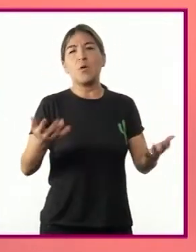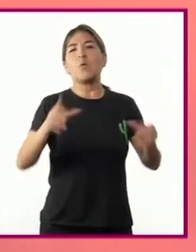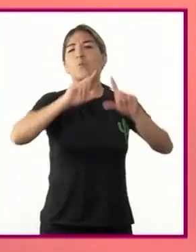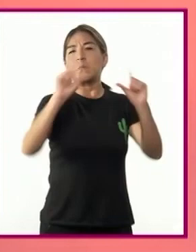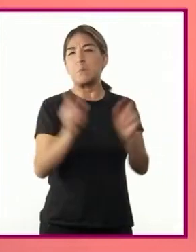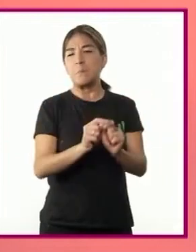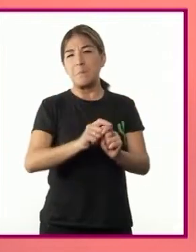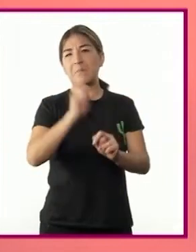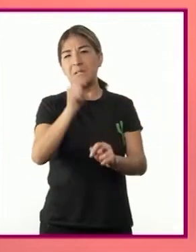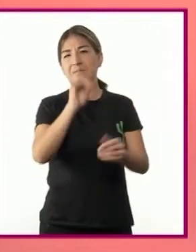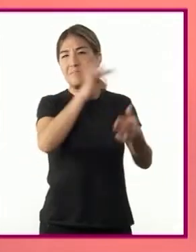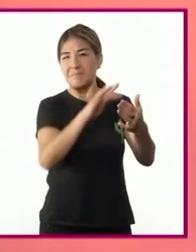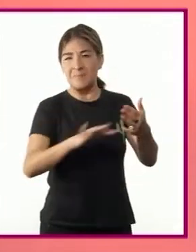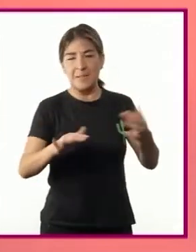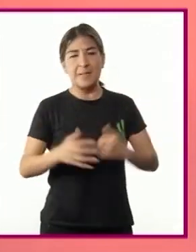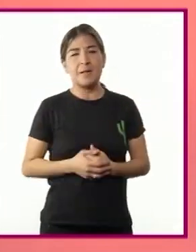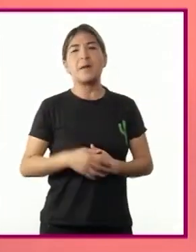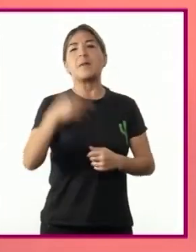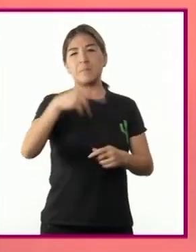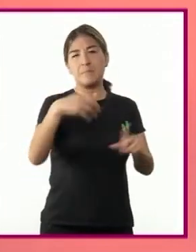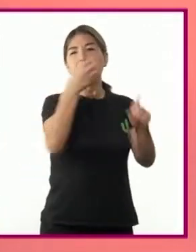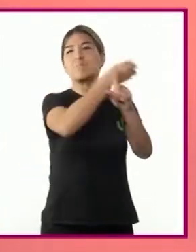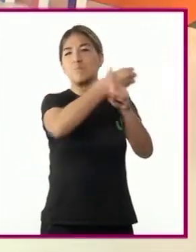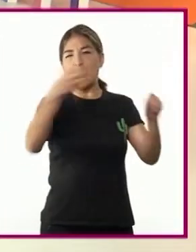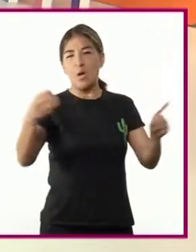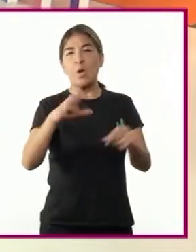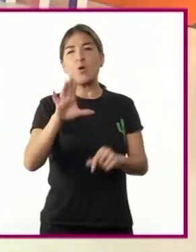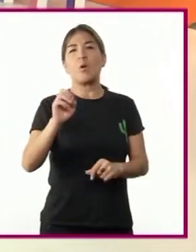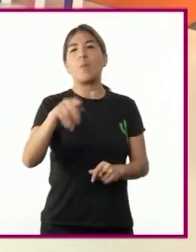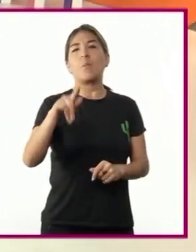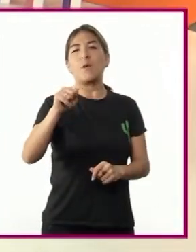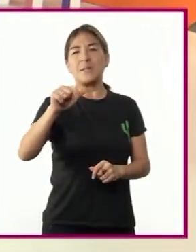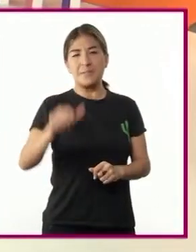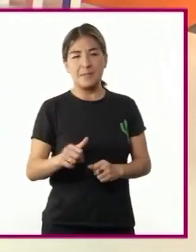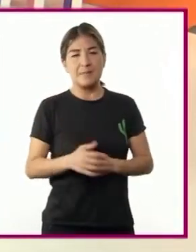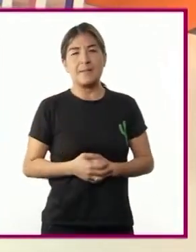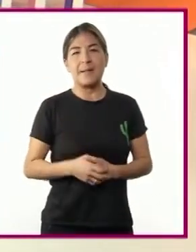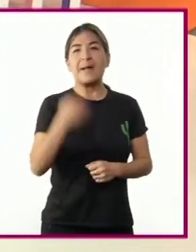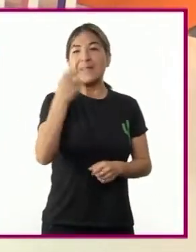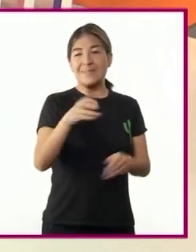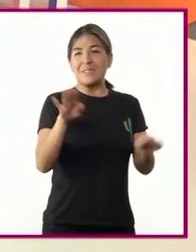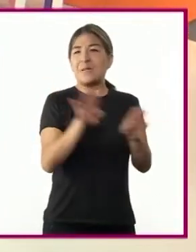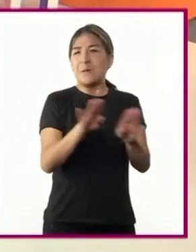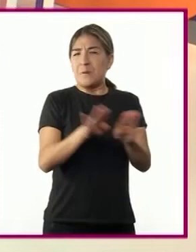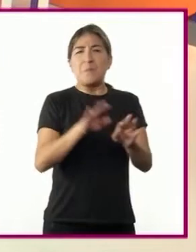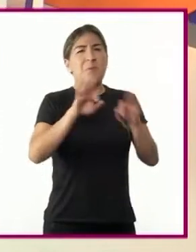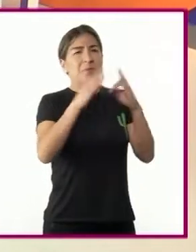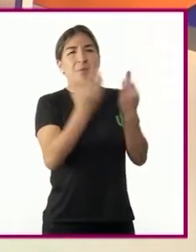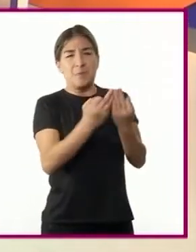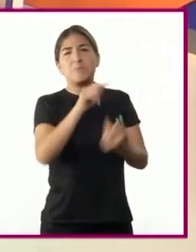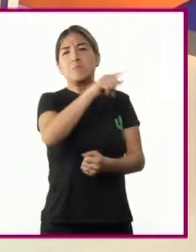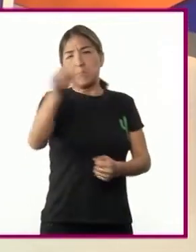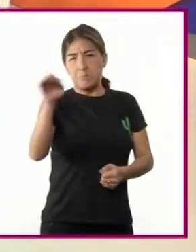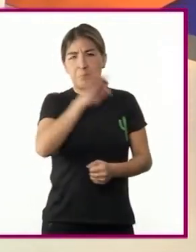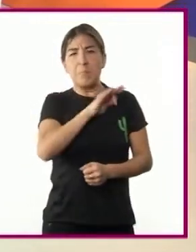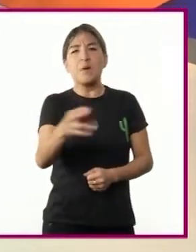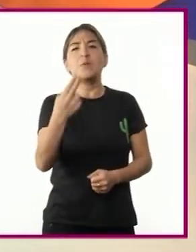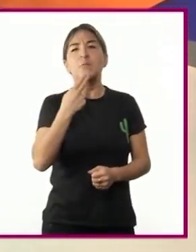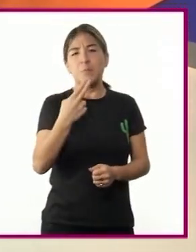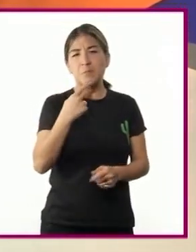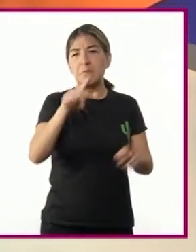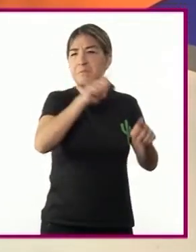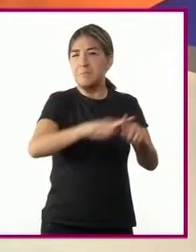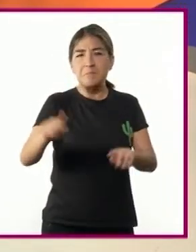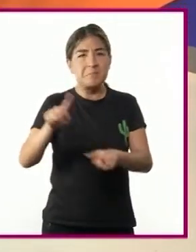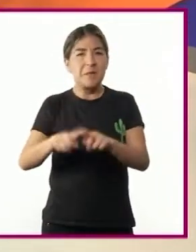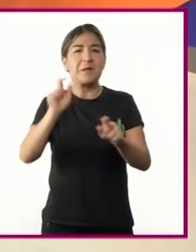conclusión. Se les llama oraciones compuestas. Este tipo de oraciones pueden utilizarse en casi todos